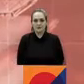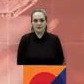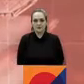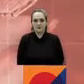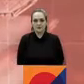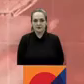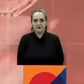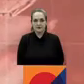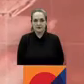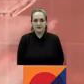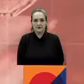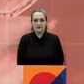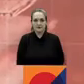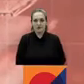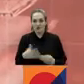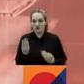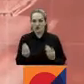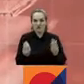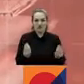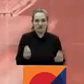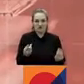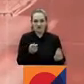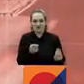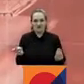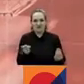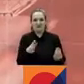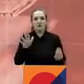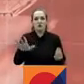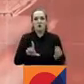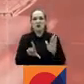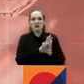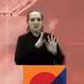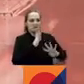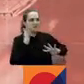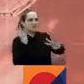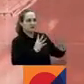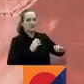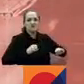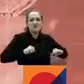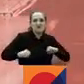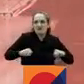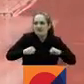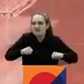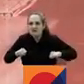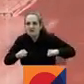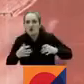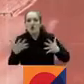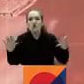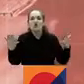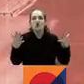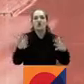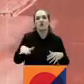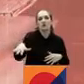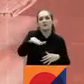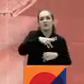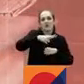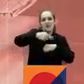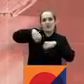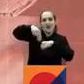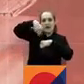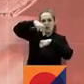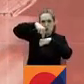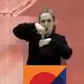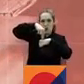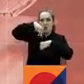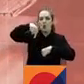Enfrentamientos entre grupos armados ilegales por el control de las rutas al servicio del narcotráfico en zona rural de Maguipayán, Nariño, han ocasionado